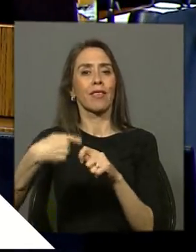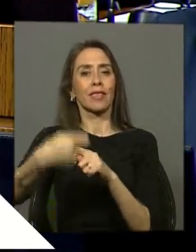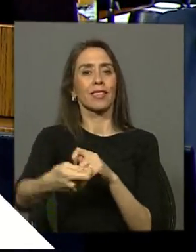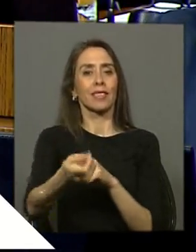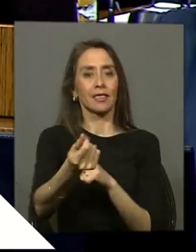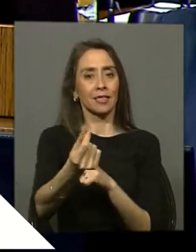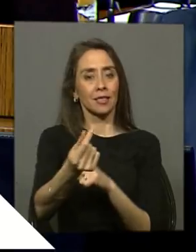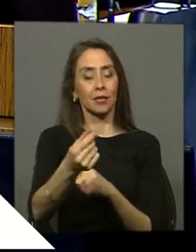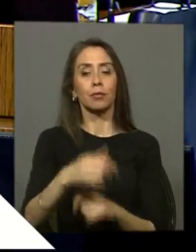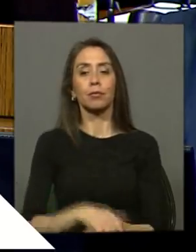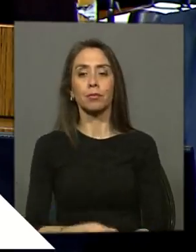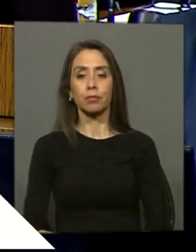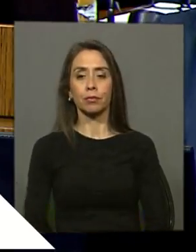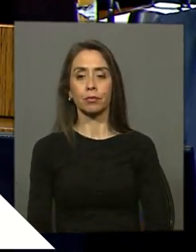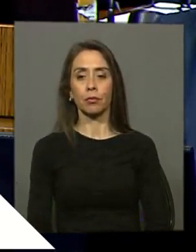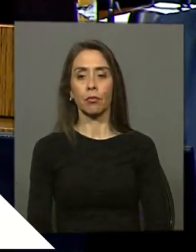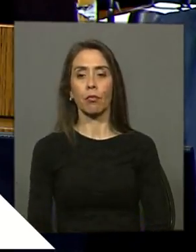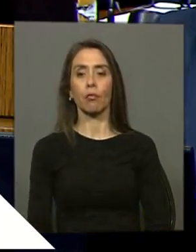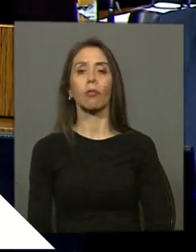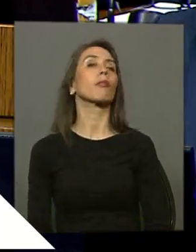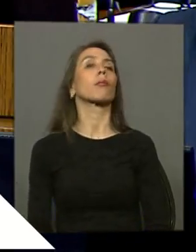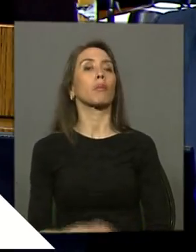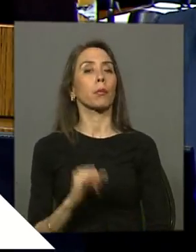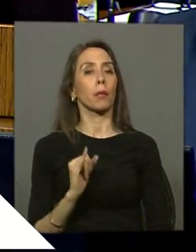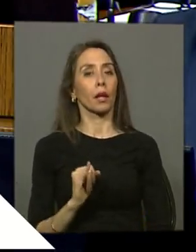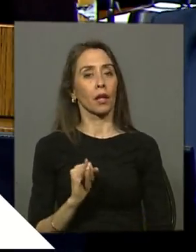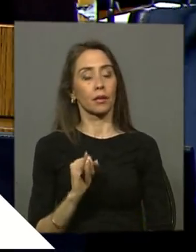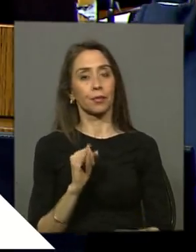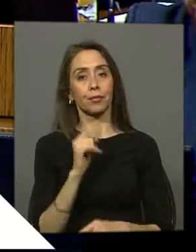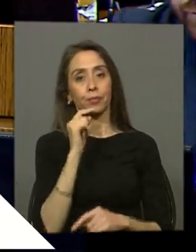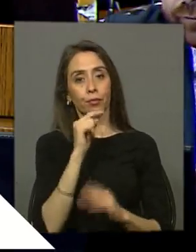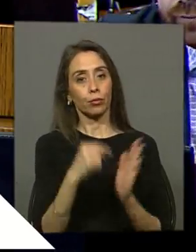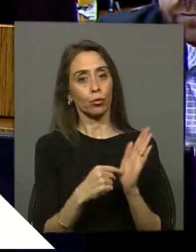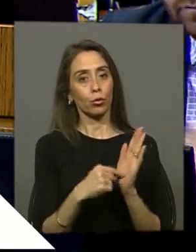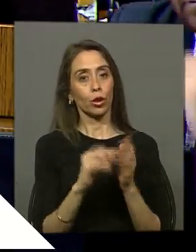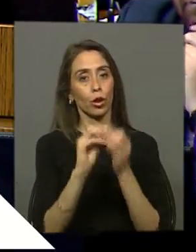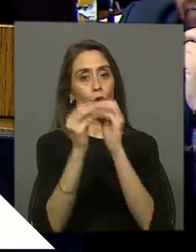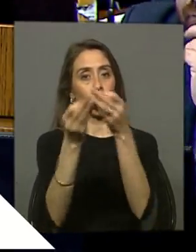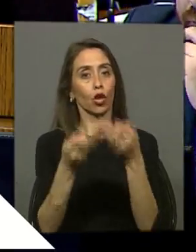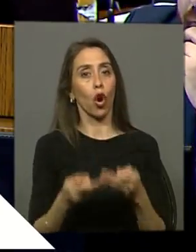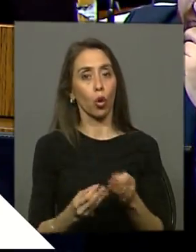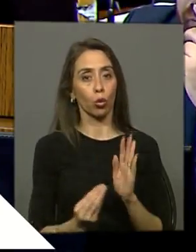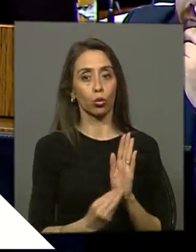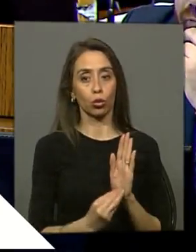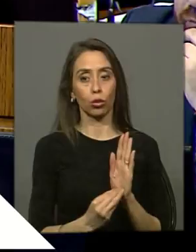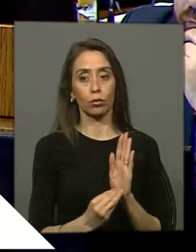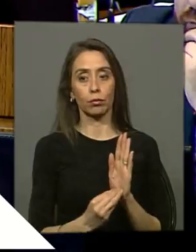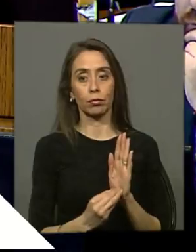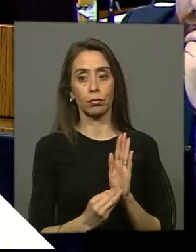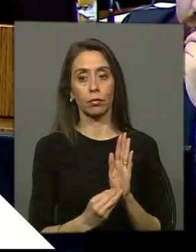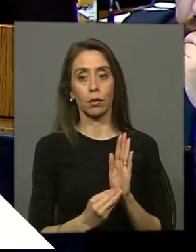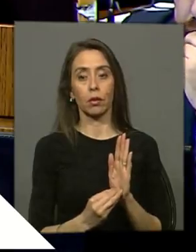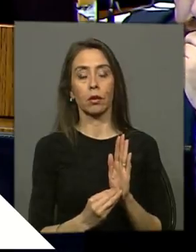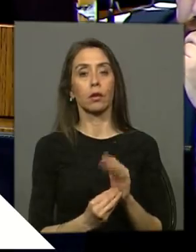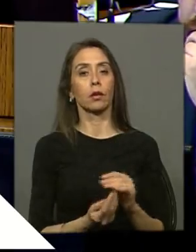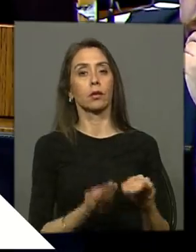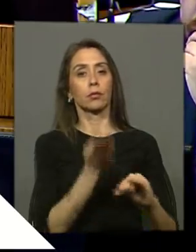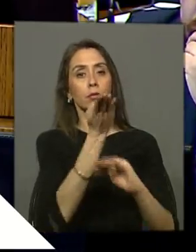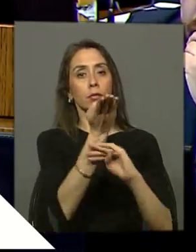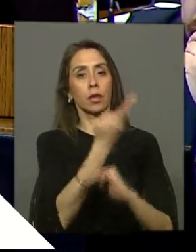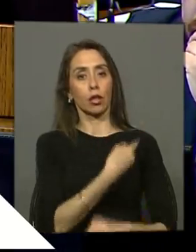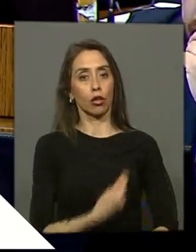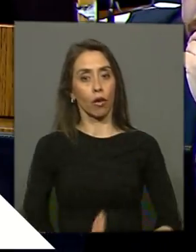presidente de que si hay alguna conclusión y el sentido de esta discusión tiene por objeto requerir del gobierno